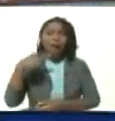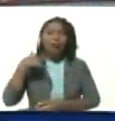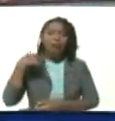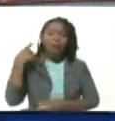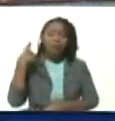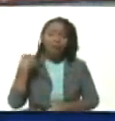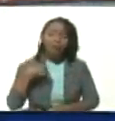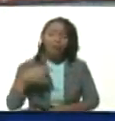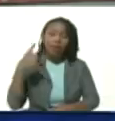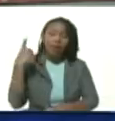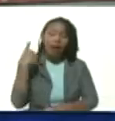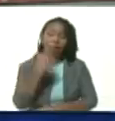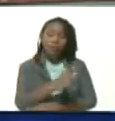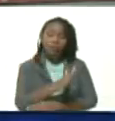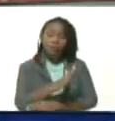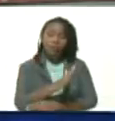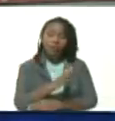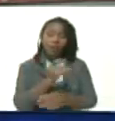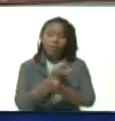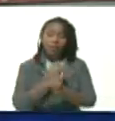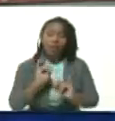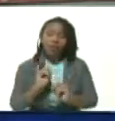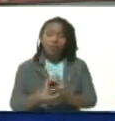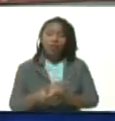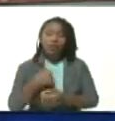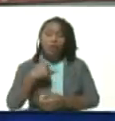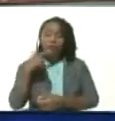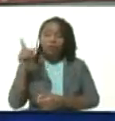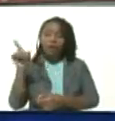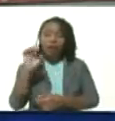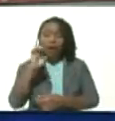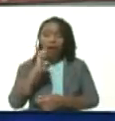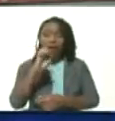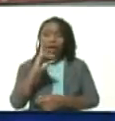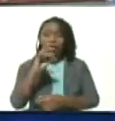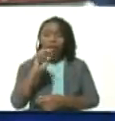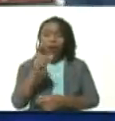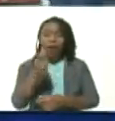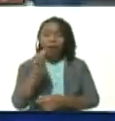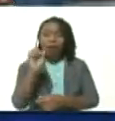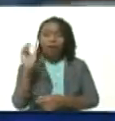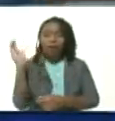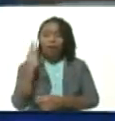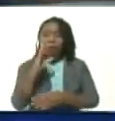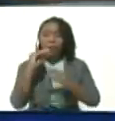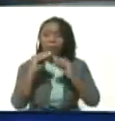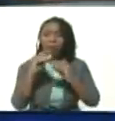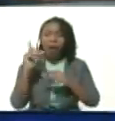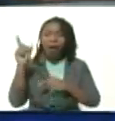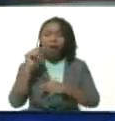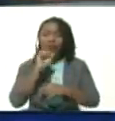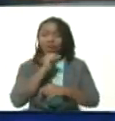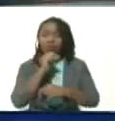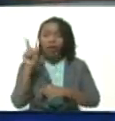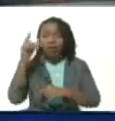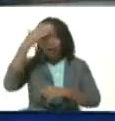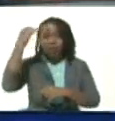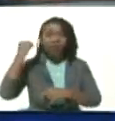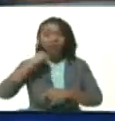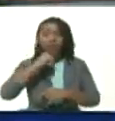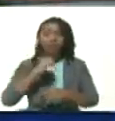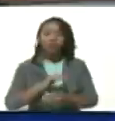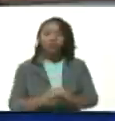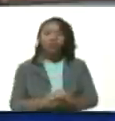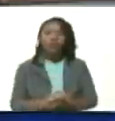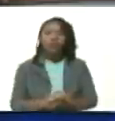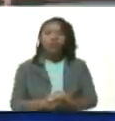independiente. Y le decía a Edgar, cuando veníamos hablando, al tataranieto de Francisco de Miranda, le decía,